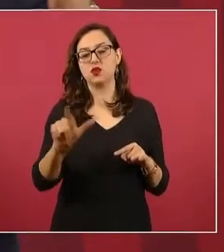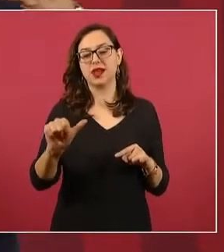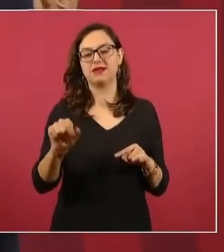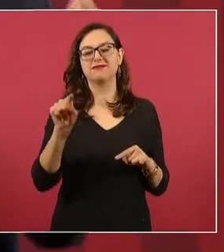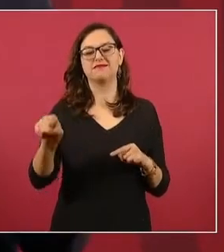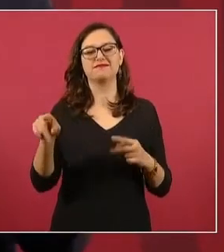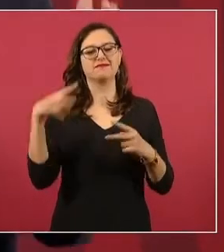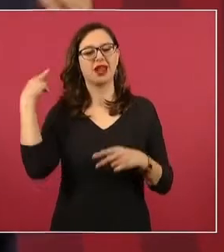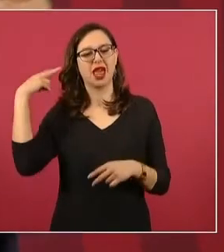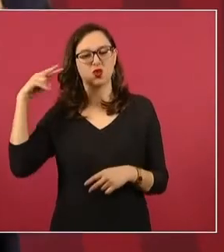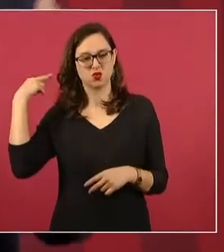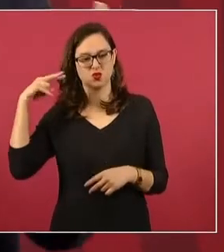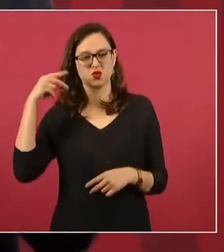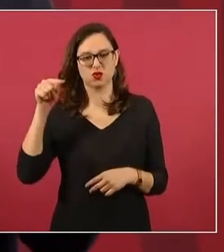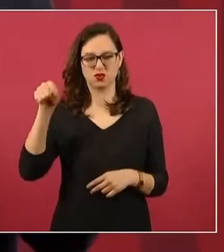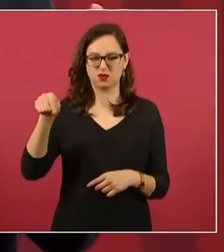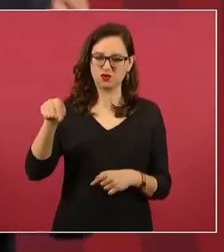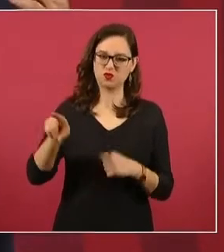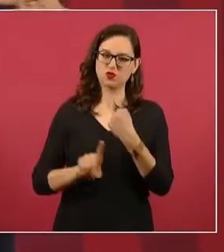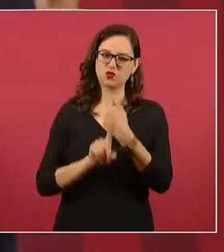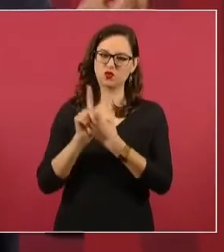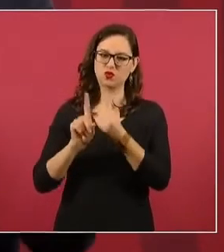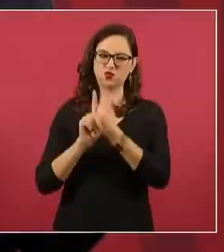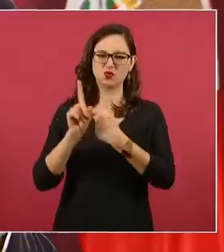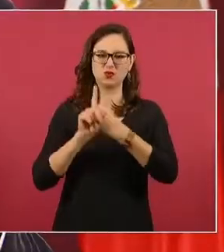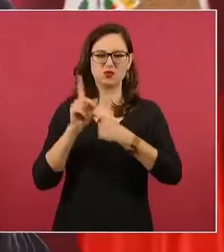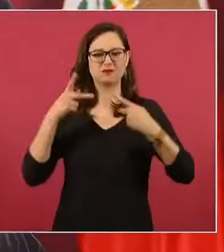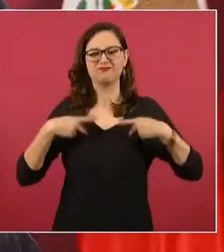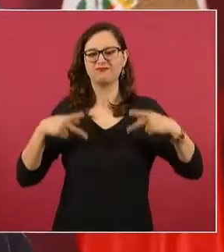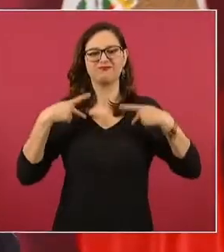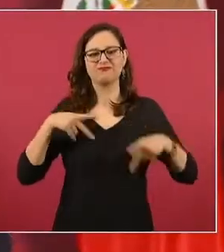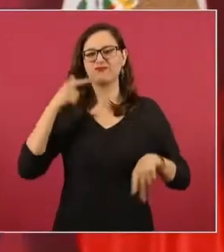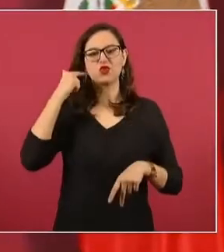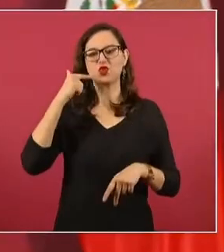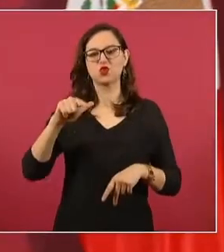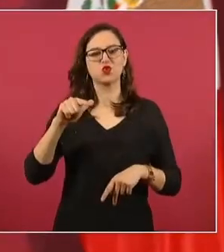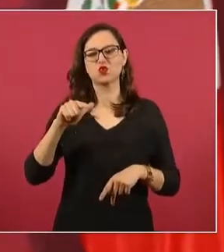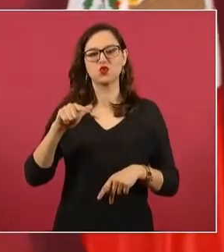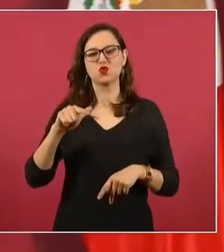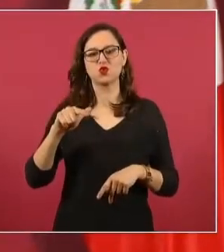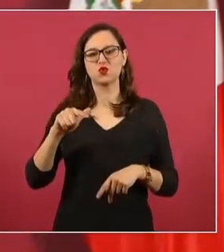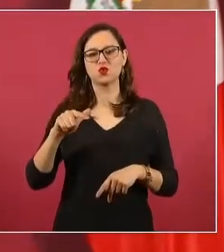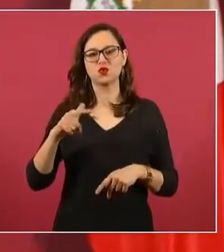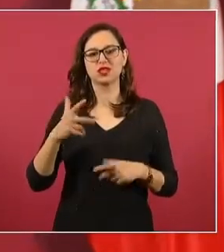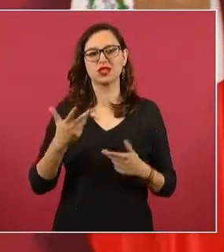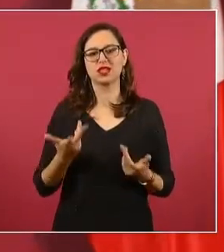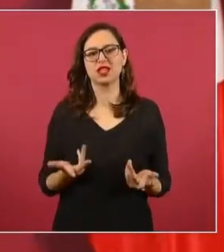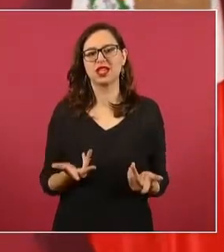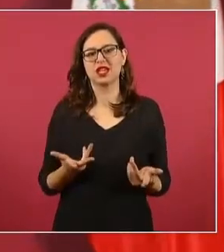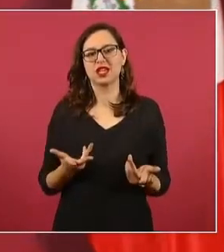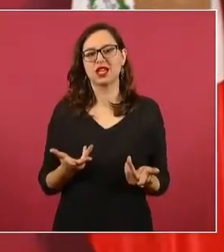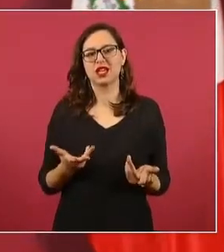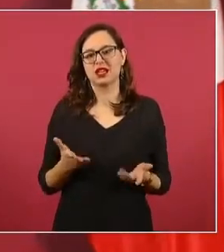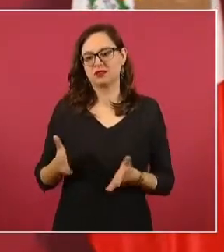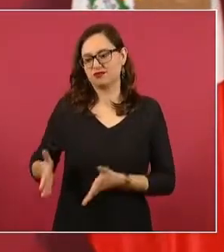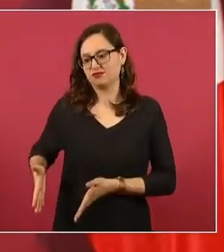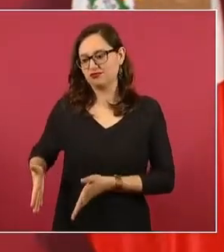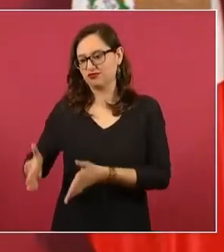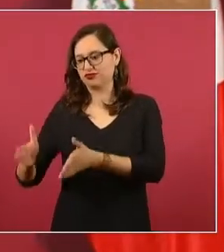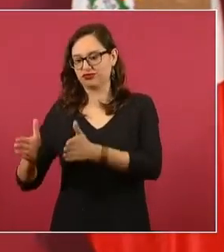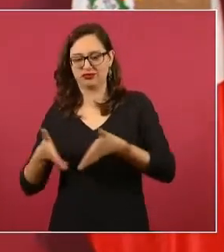la gente no quiere los libramientos, sobre todo los comerciantes que están a la orilla de las